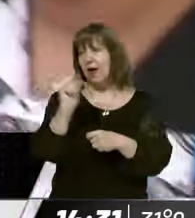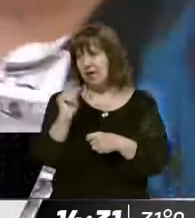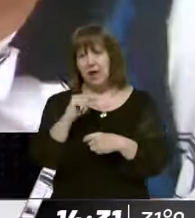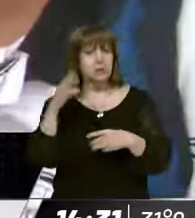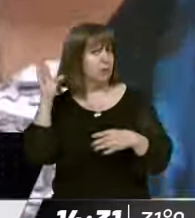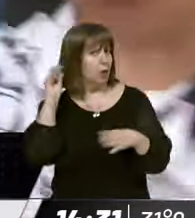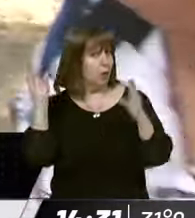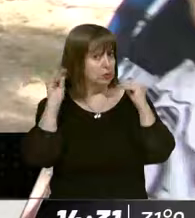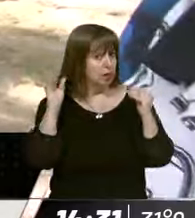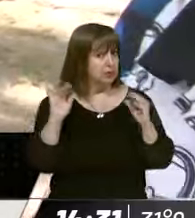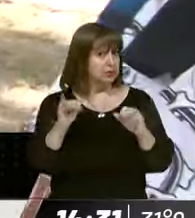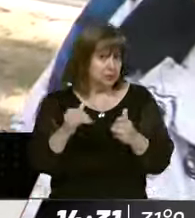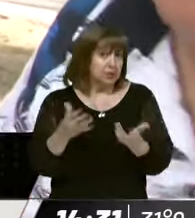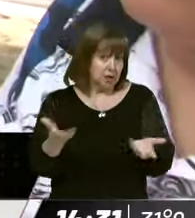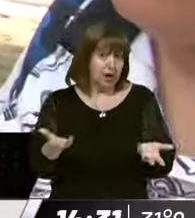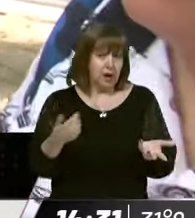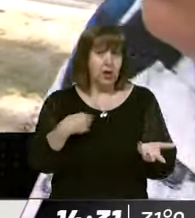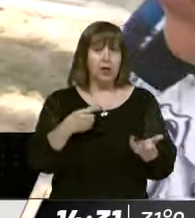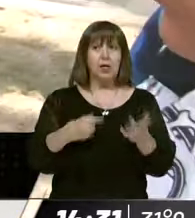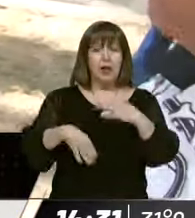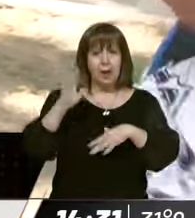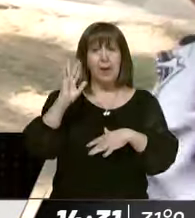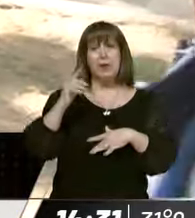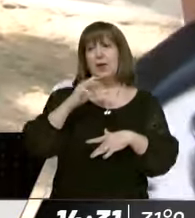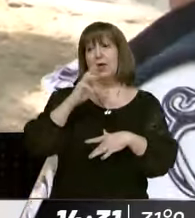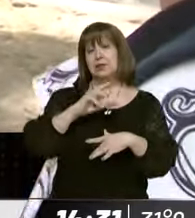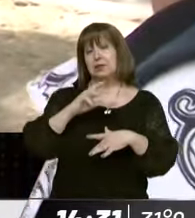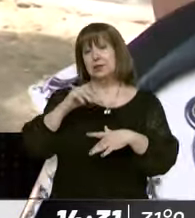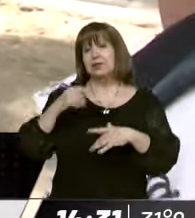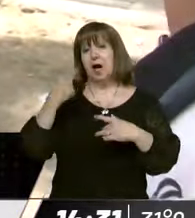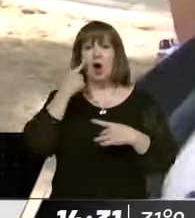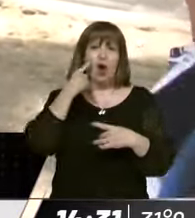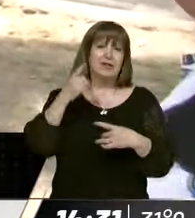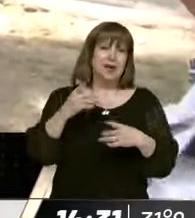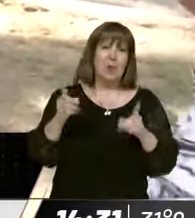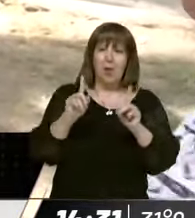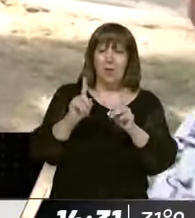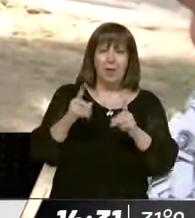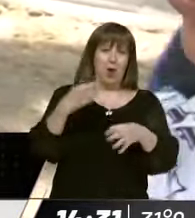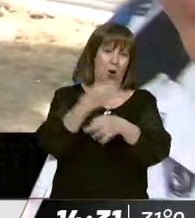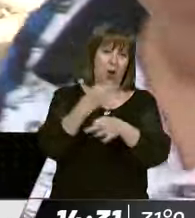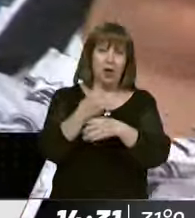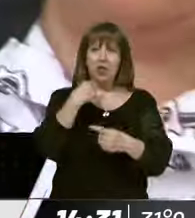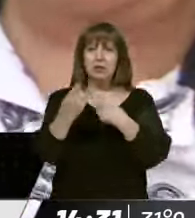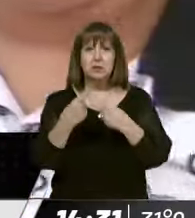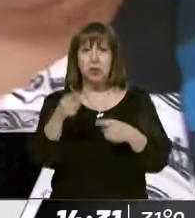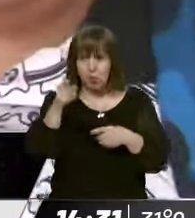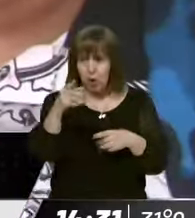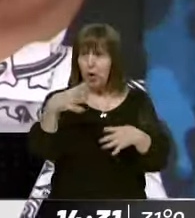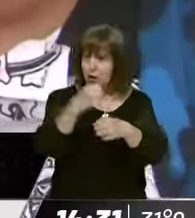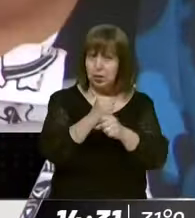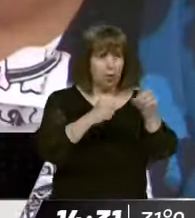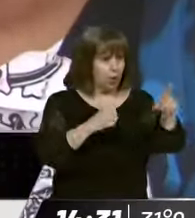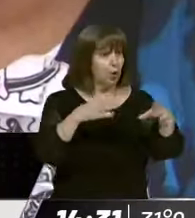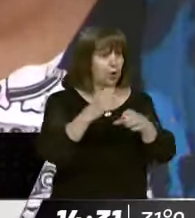barato? No, sí, no, la mayoría que hablamos así, que ya nos conocemos cuando nos venimos al colegio, o se nota así la gente